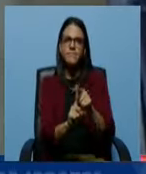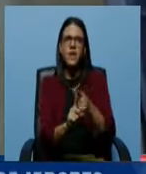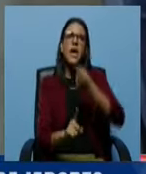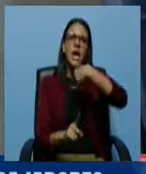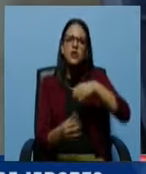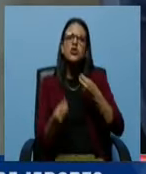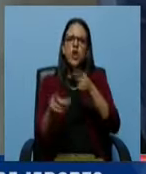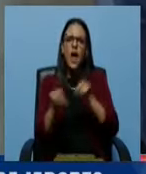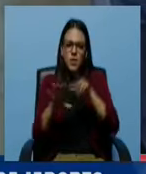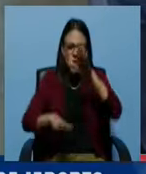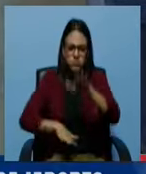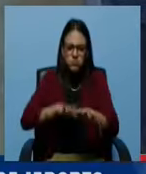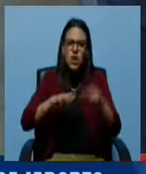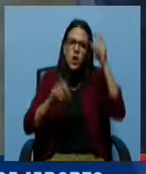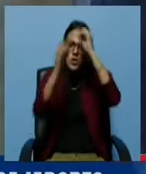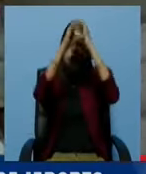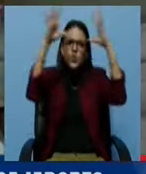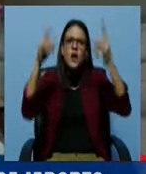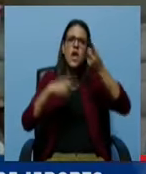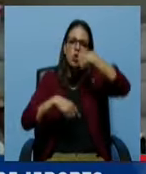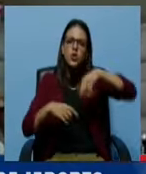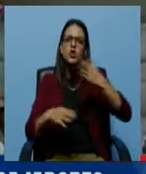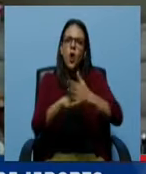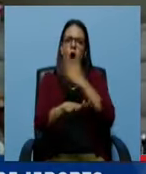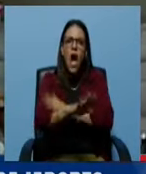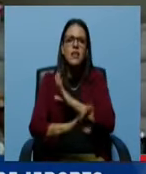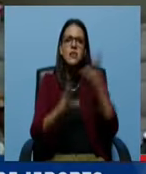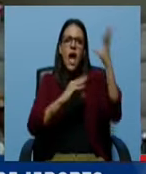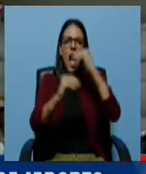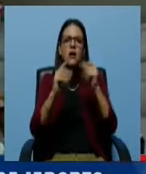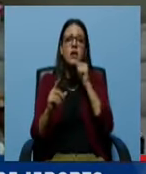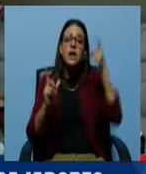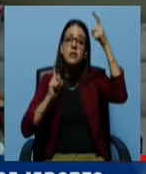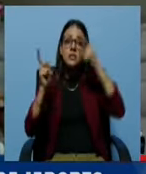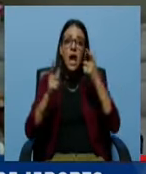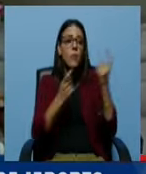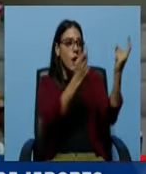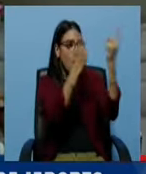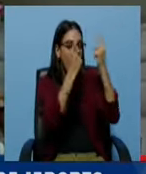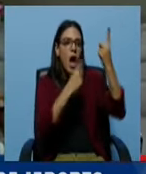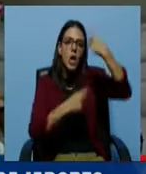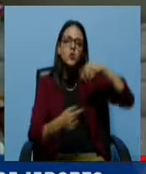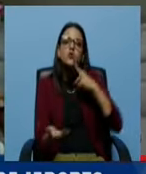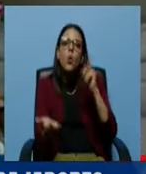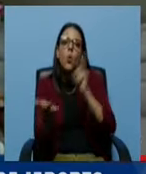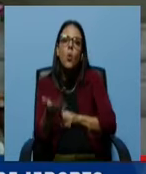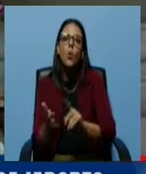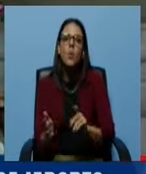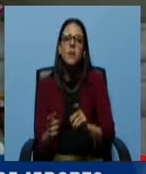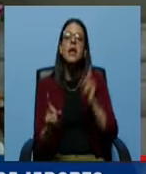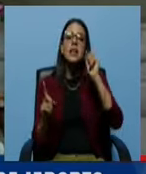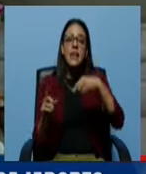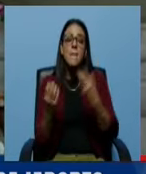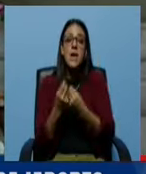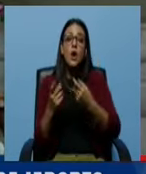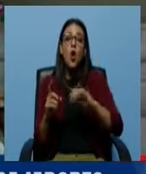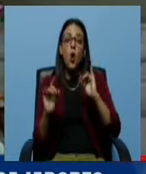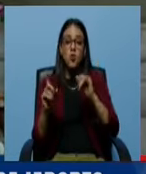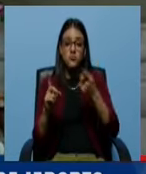llevando adelante sueños que ya conversamos con el comandante Hugo Chávez mucho tiempo, con el comandante Fidel Castro